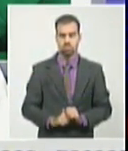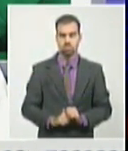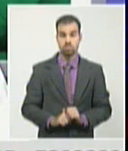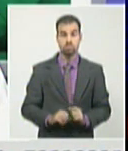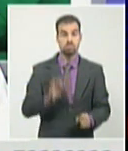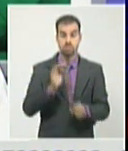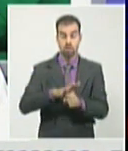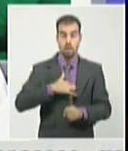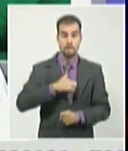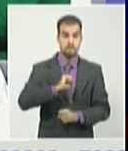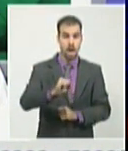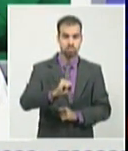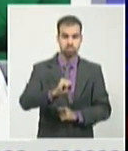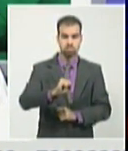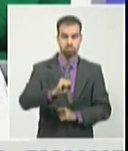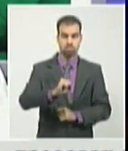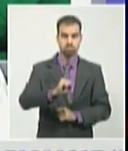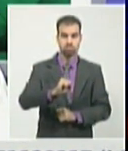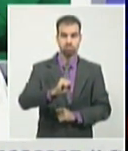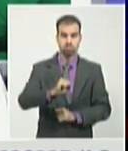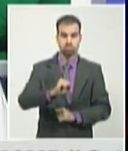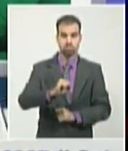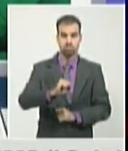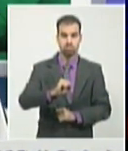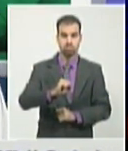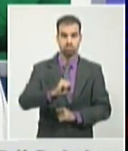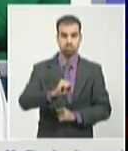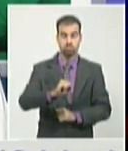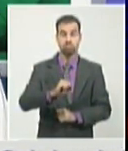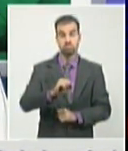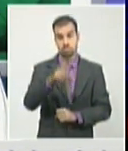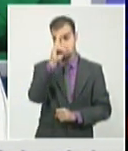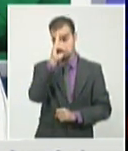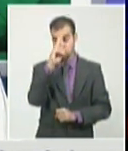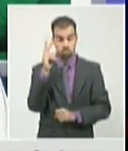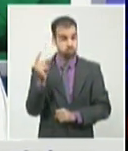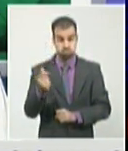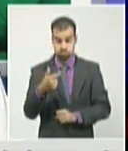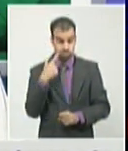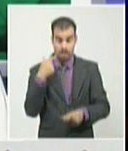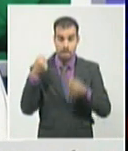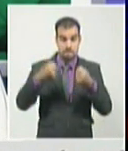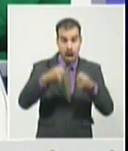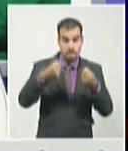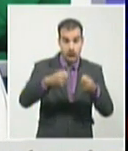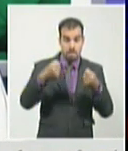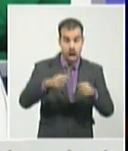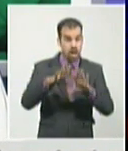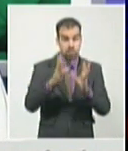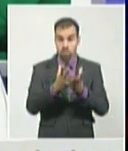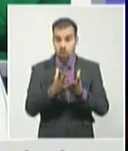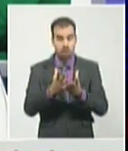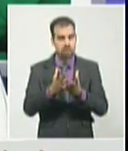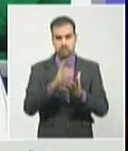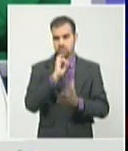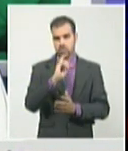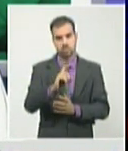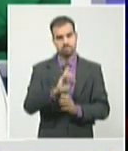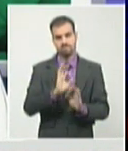ni a pesar de hacer las maniobras de reanimación cardiopulmonar no fue posible